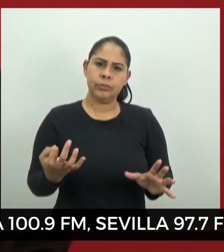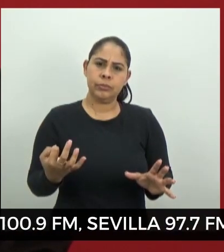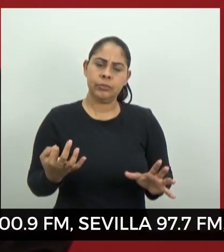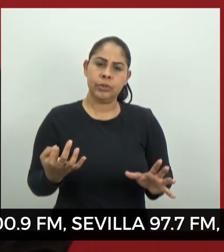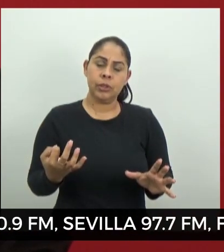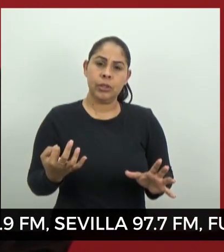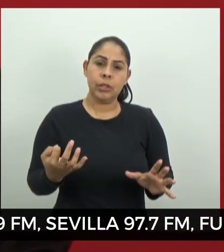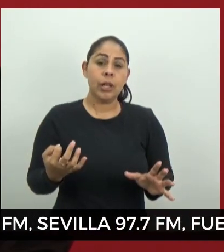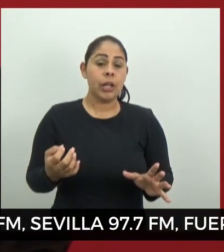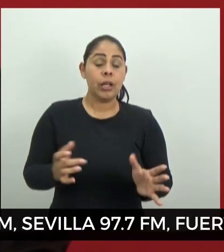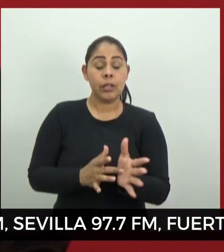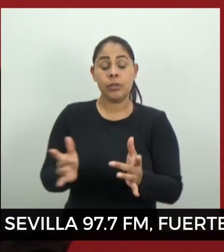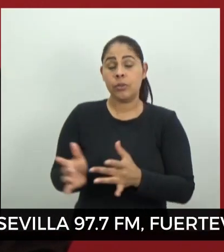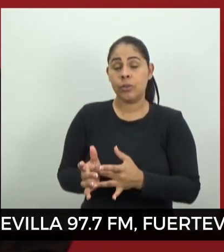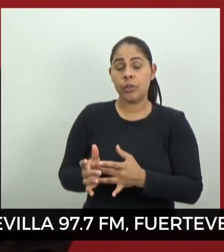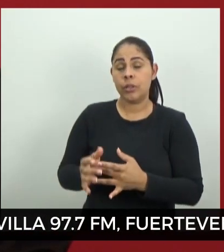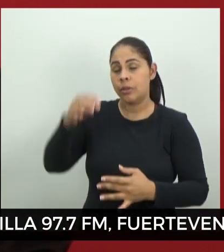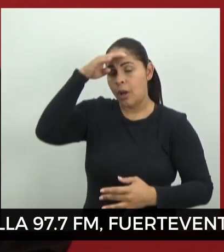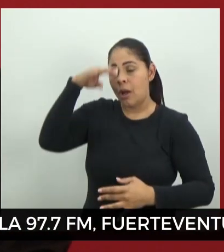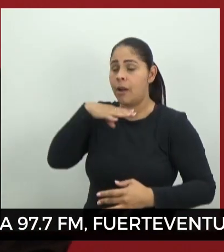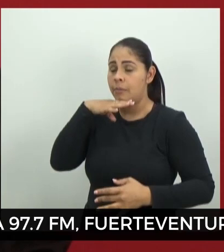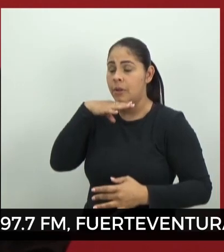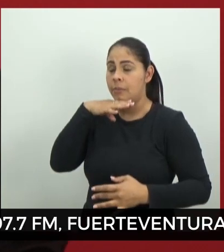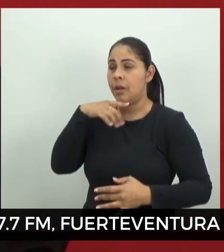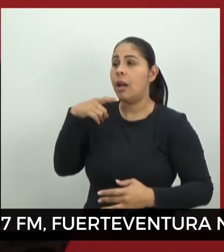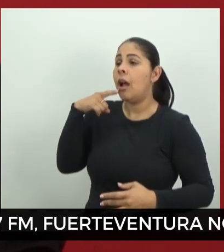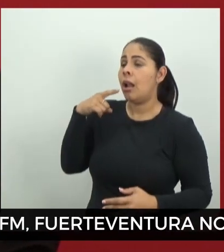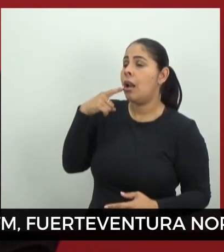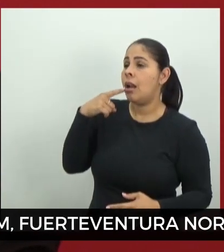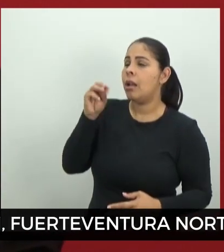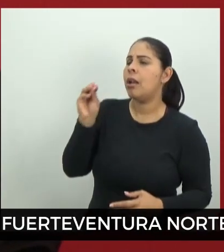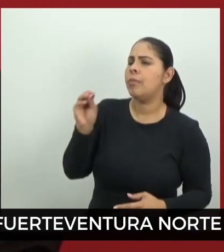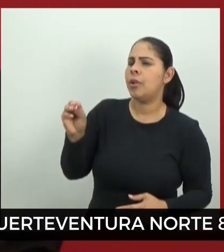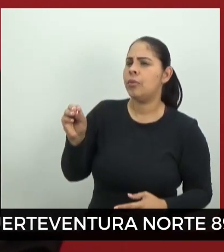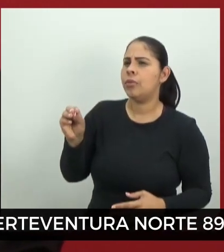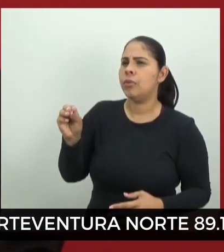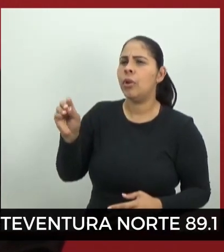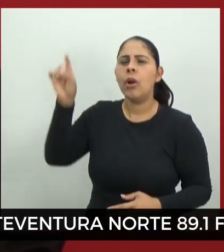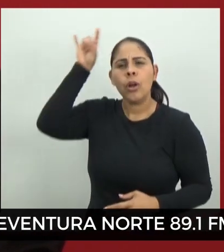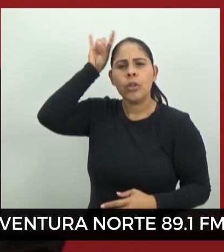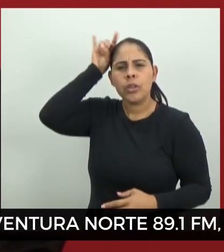Padre que cuánto tiempo hacía que su hijo tenía ese demonio.